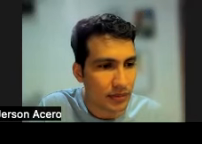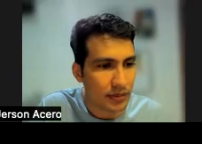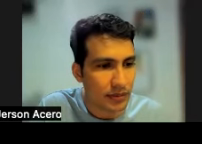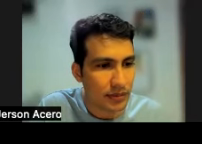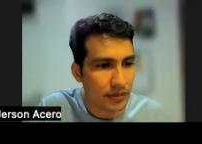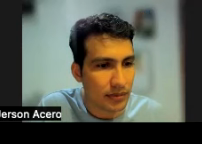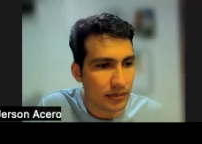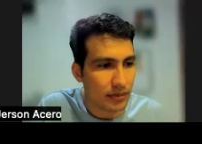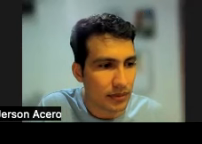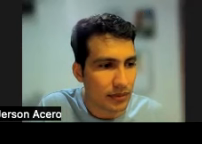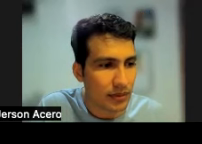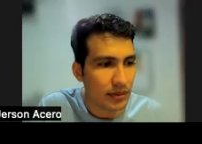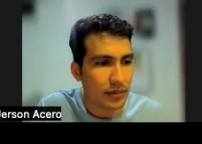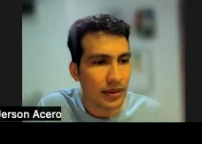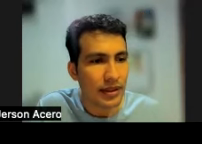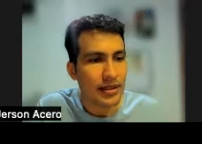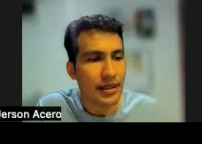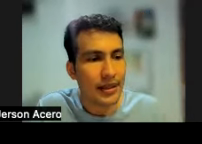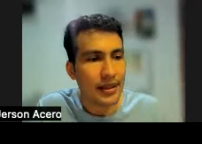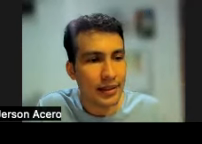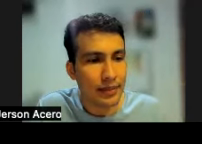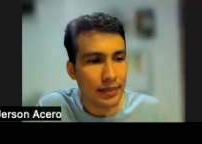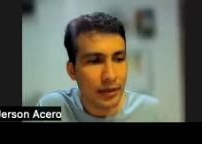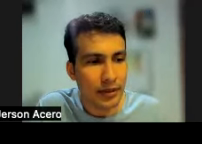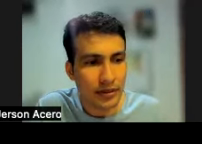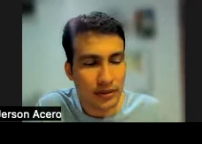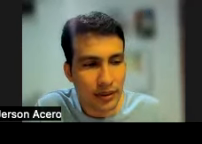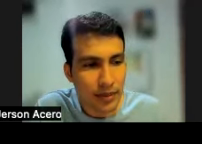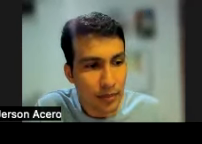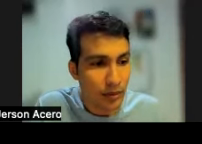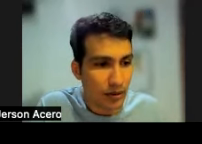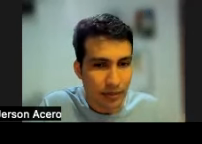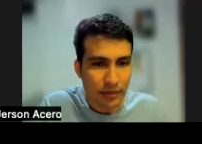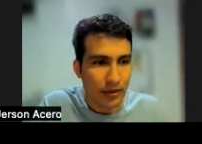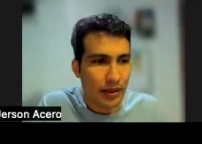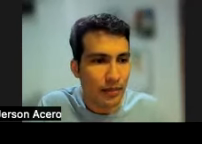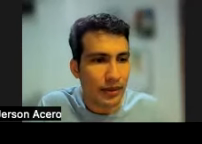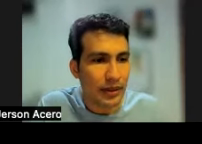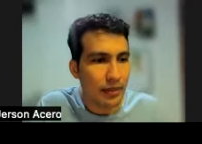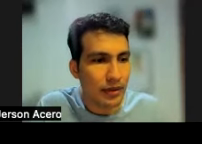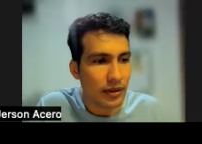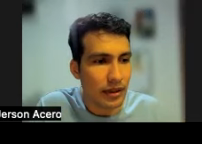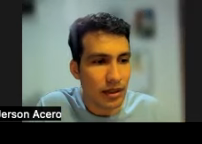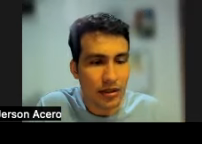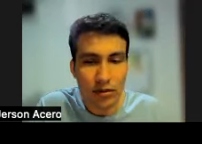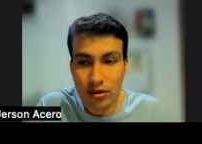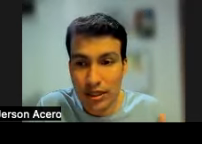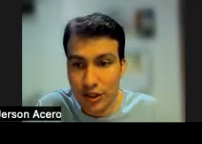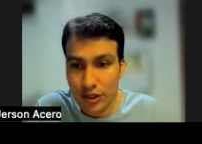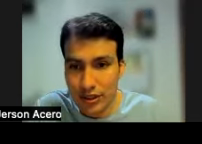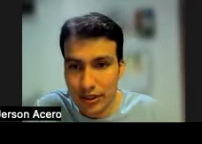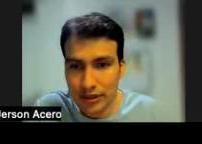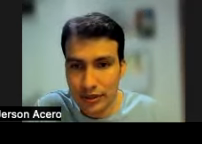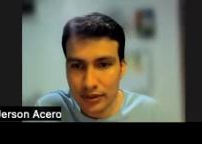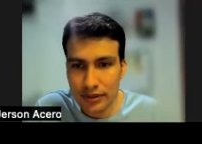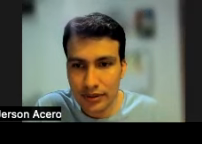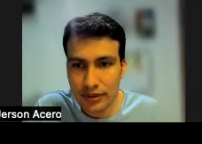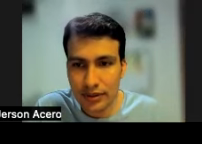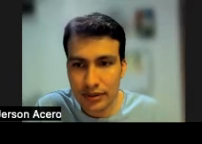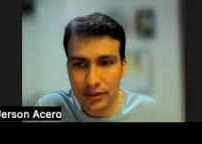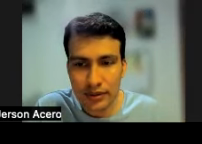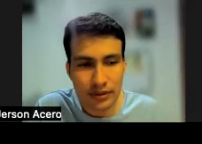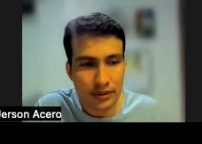we are monitoring the situation in Bueno, y dice que del mismo modo, al mismo tiempo, están monitoreando la situación en China,